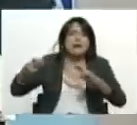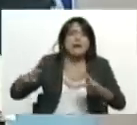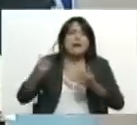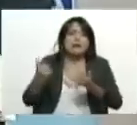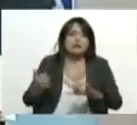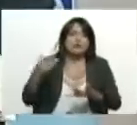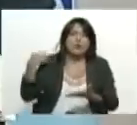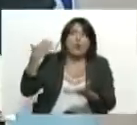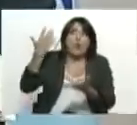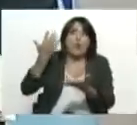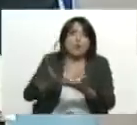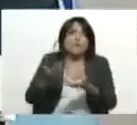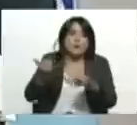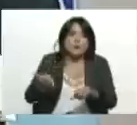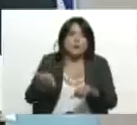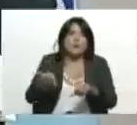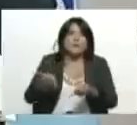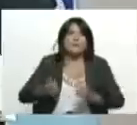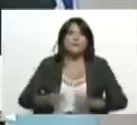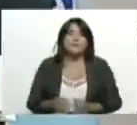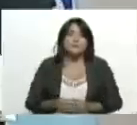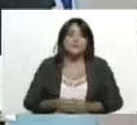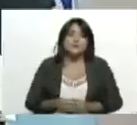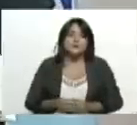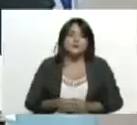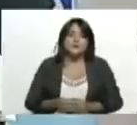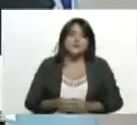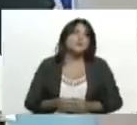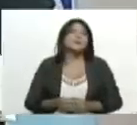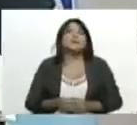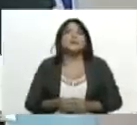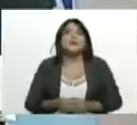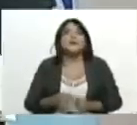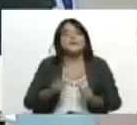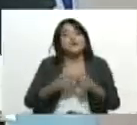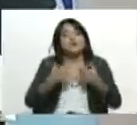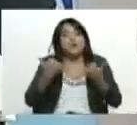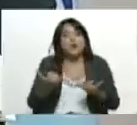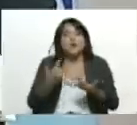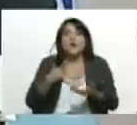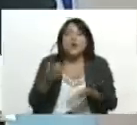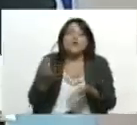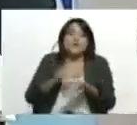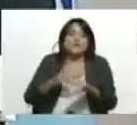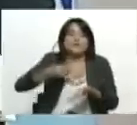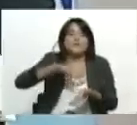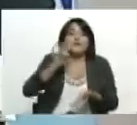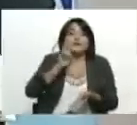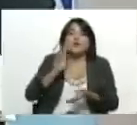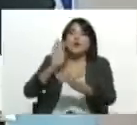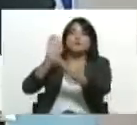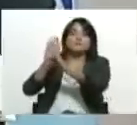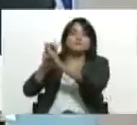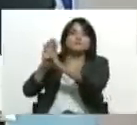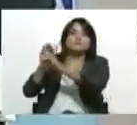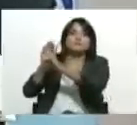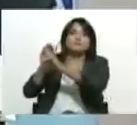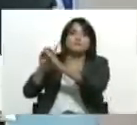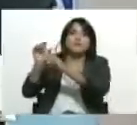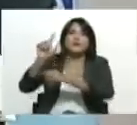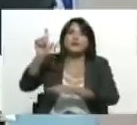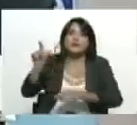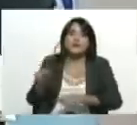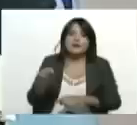Entonces es el momento para que Italia en este caso honre su